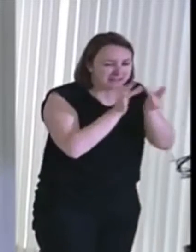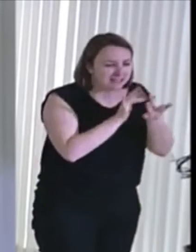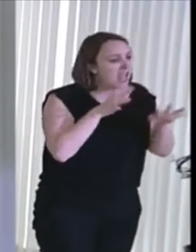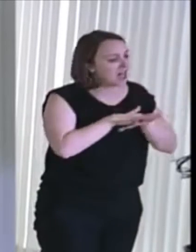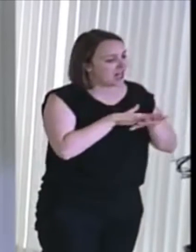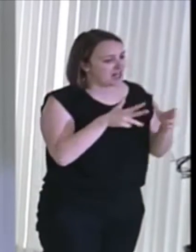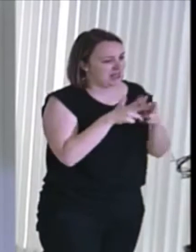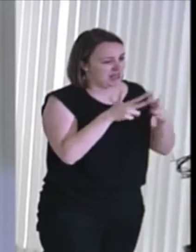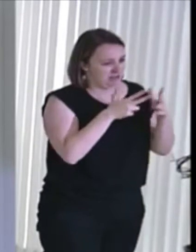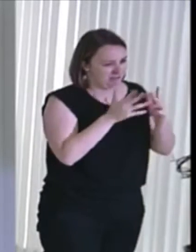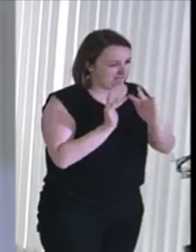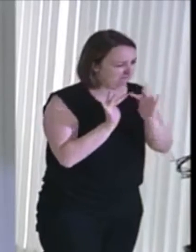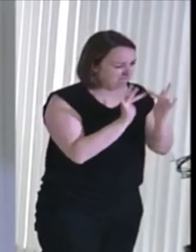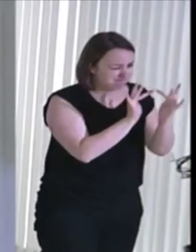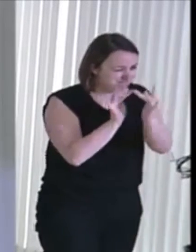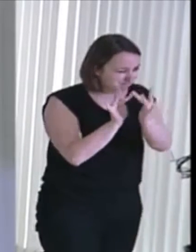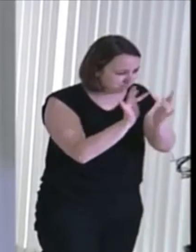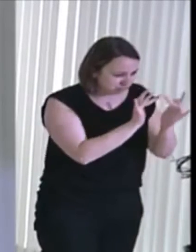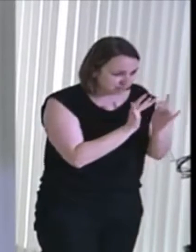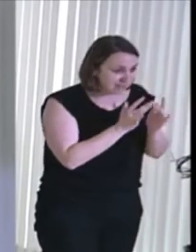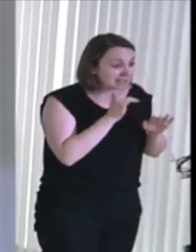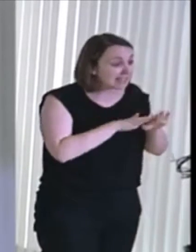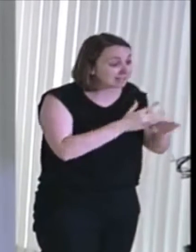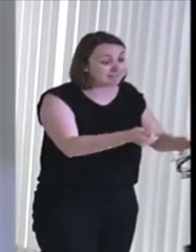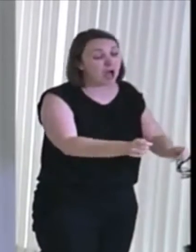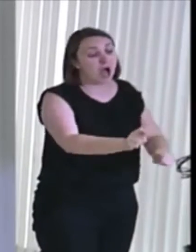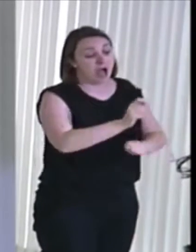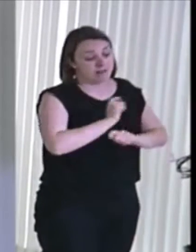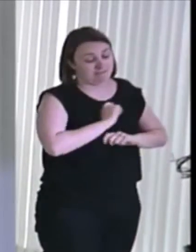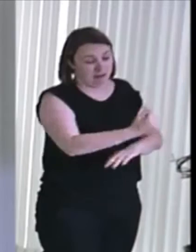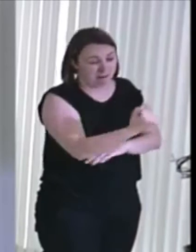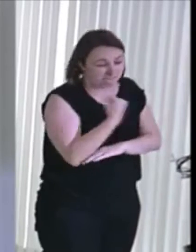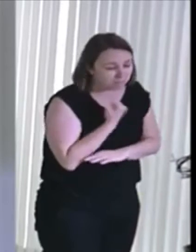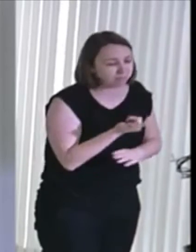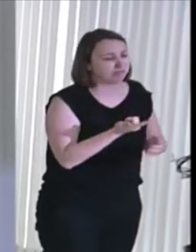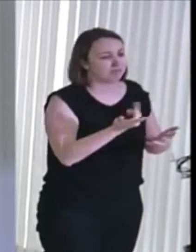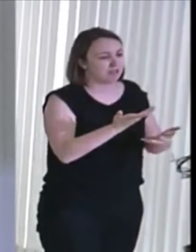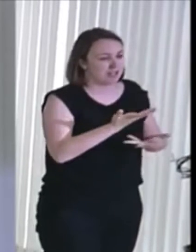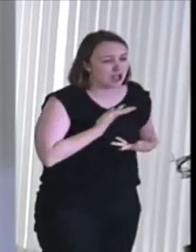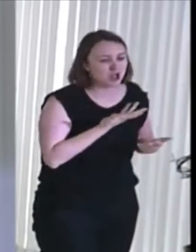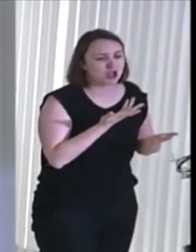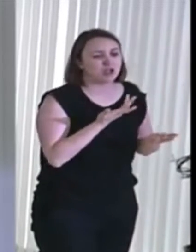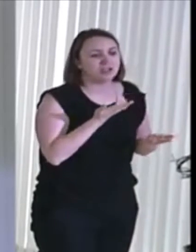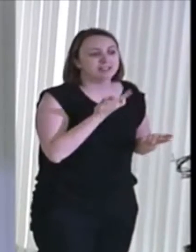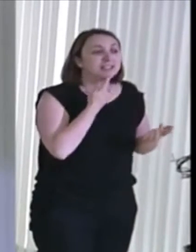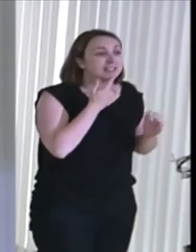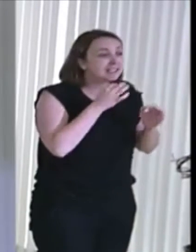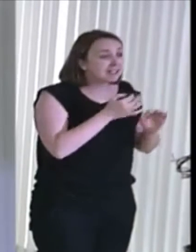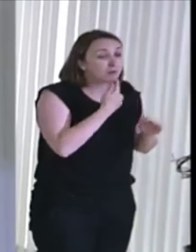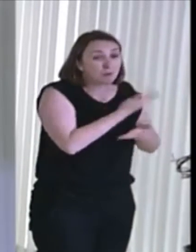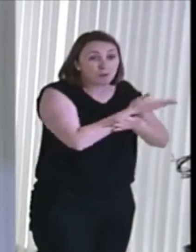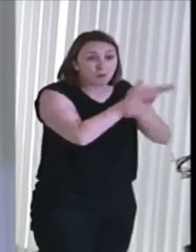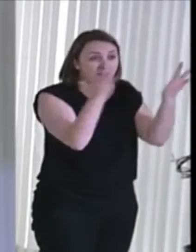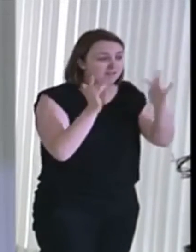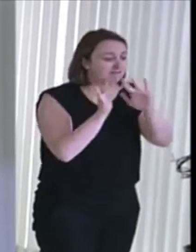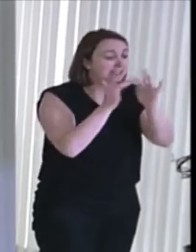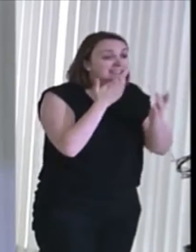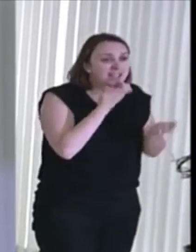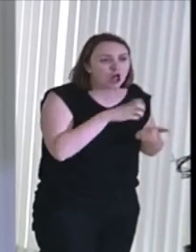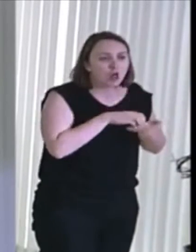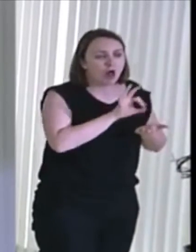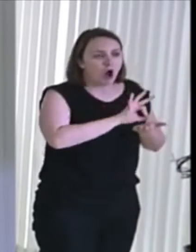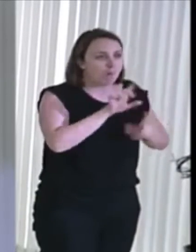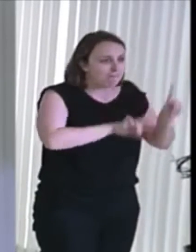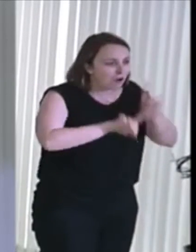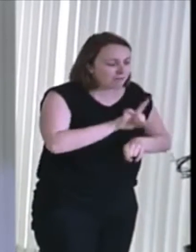redes sociales, las redes, ¿no? Las que nos van a apoyar y nos van a estar en conexión con todos los demás, y con si tenemos algún